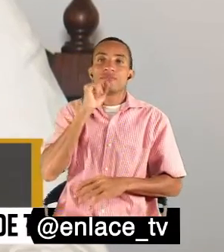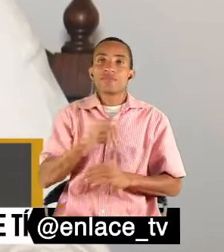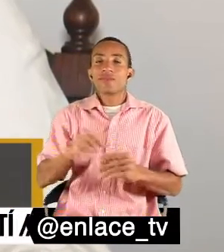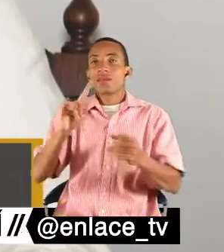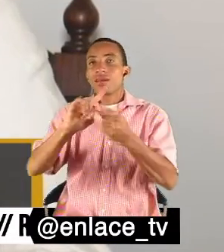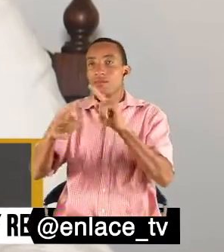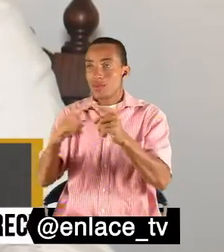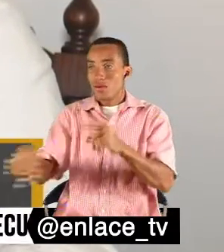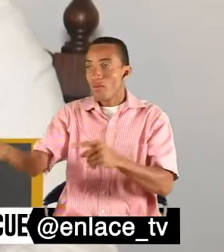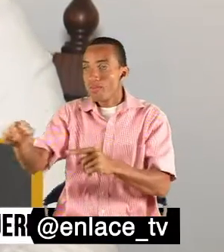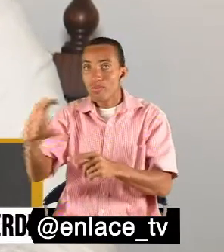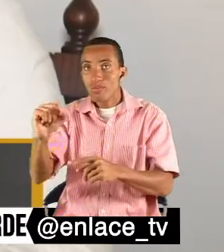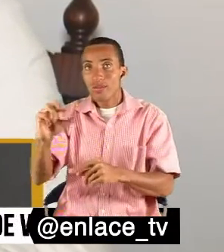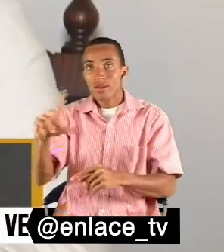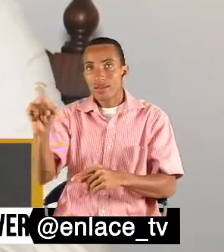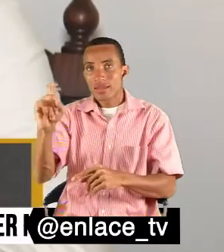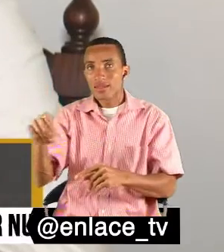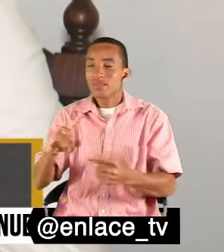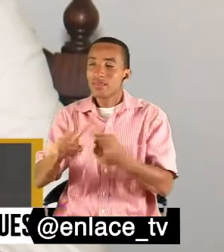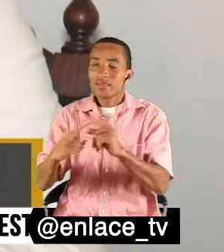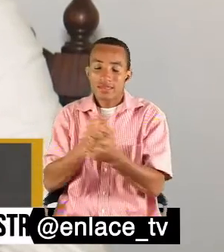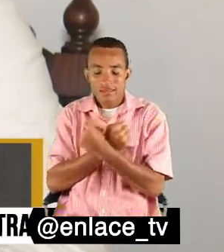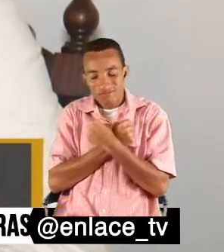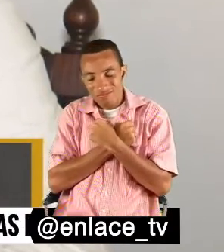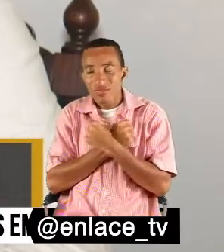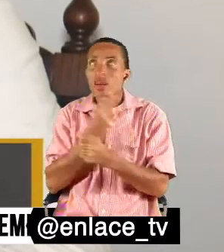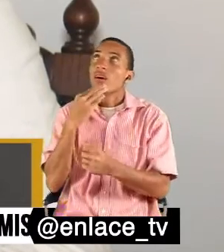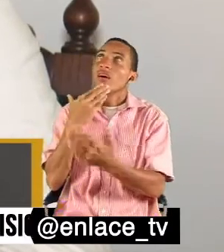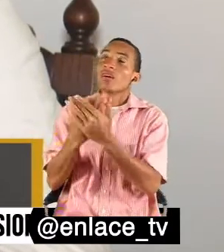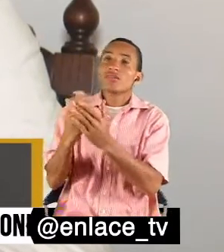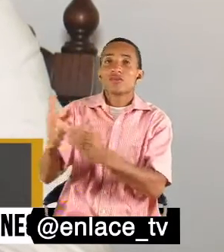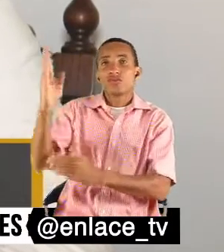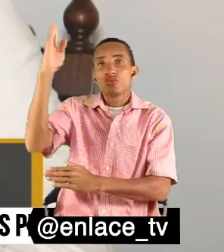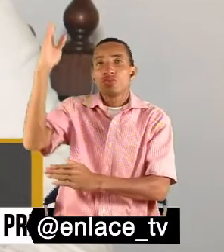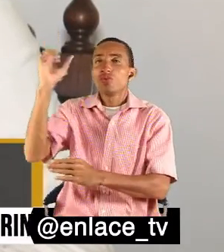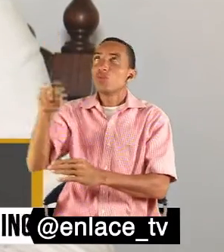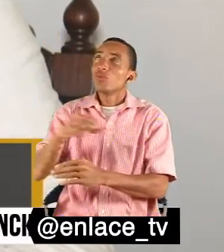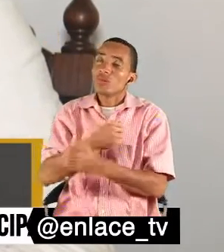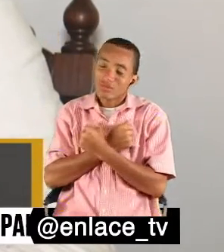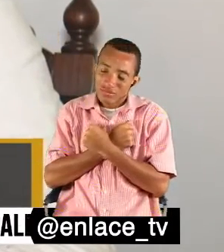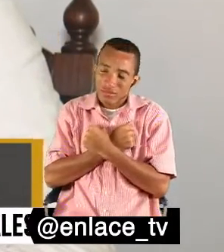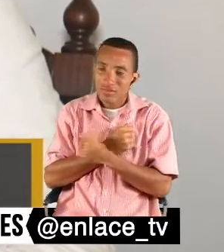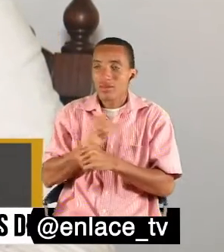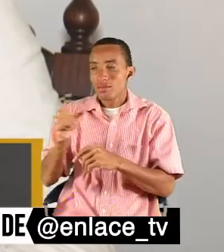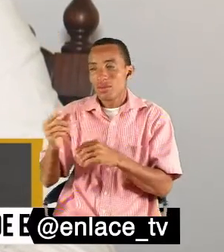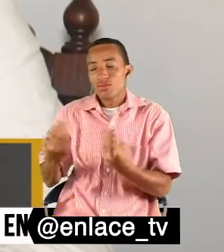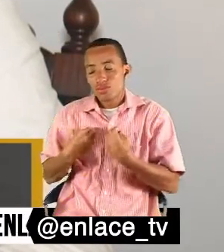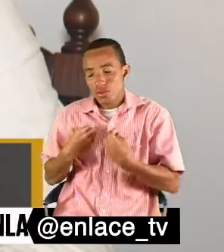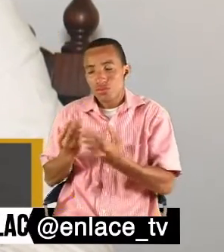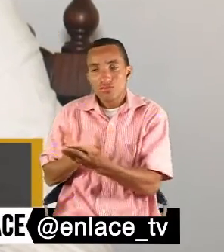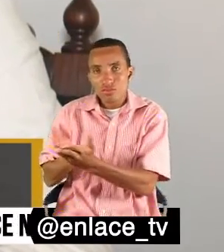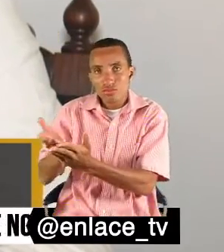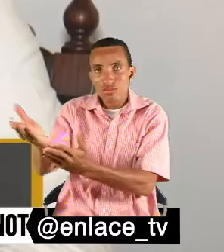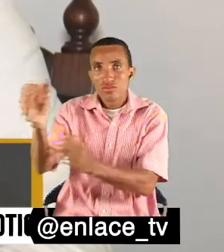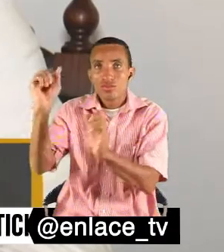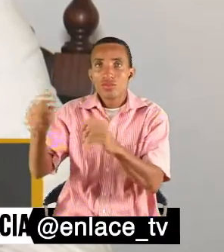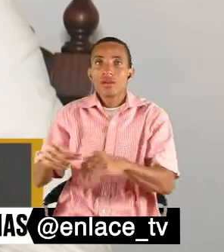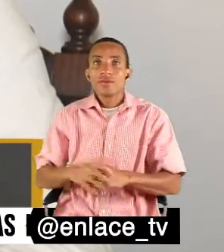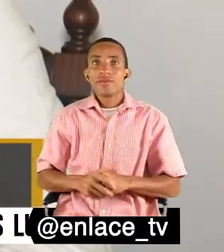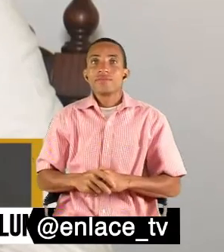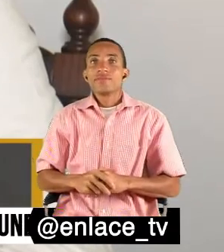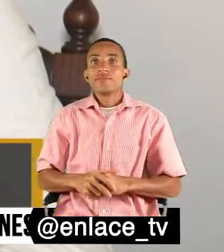de Carlos Andrés que de corazón que le pidamos a Dios que nos deje a Carlos Andrés otro tiempo en esta tierra y